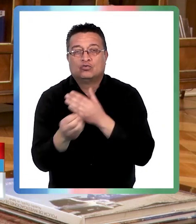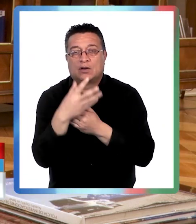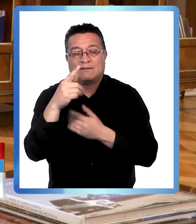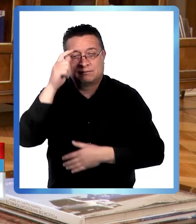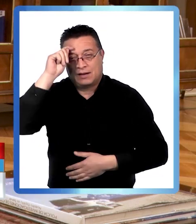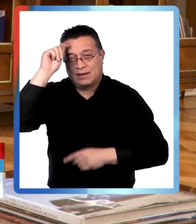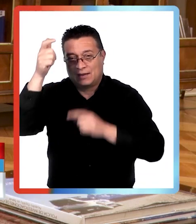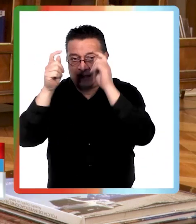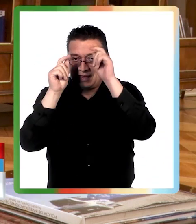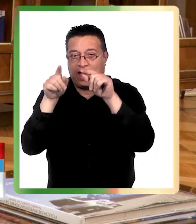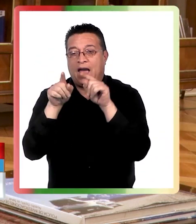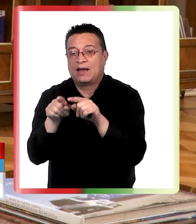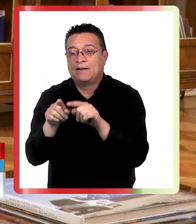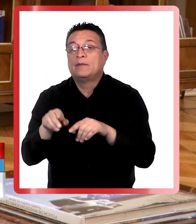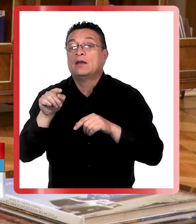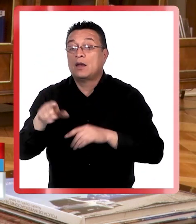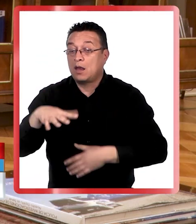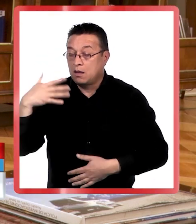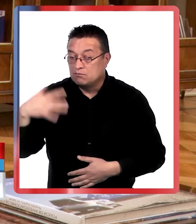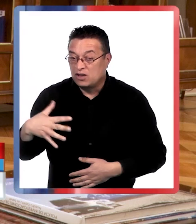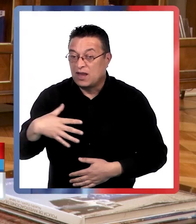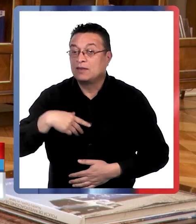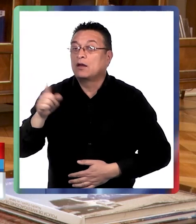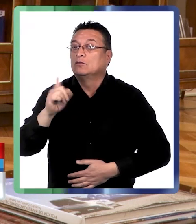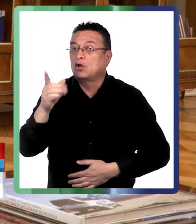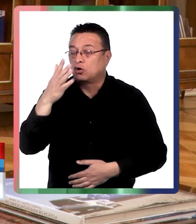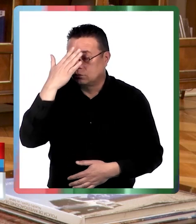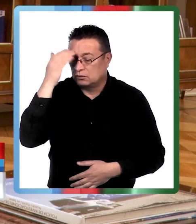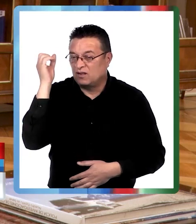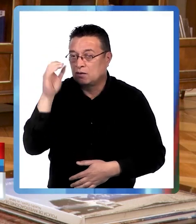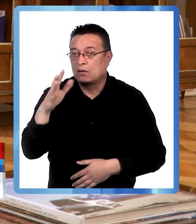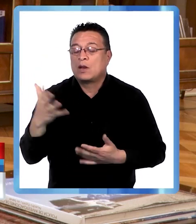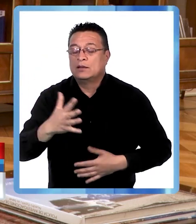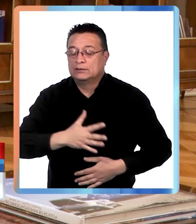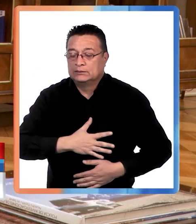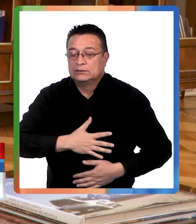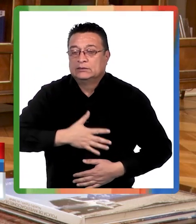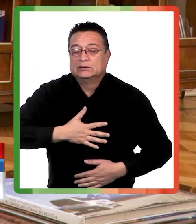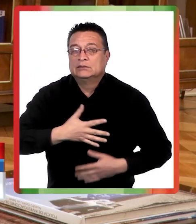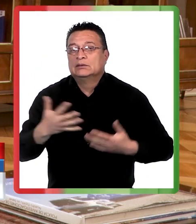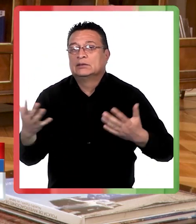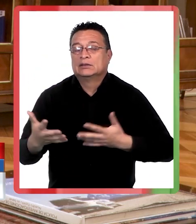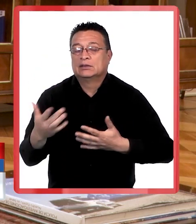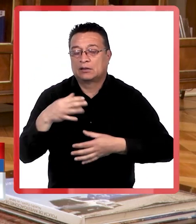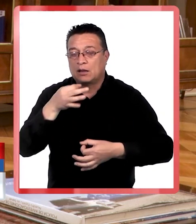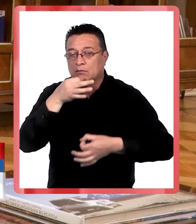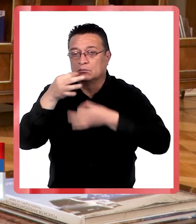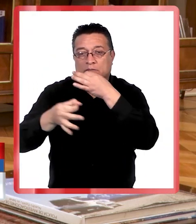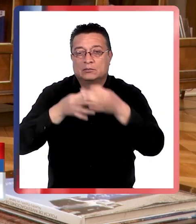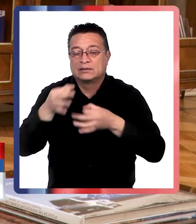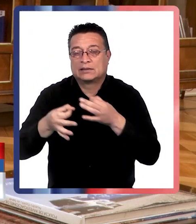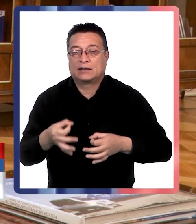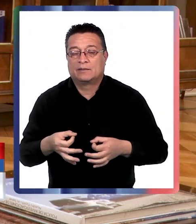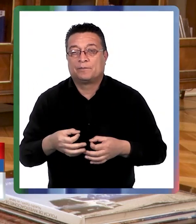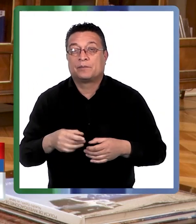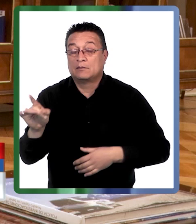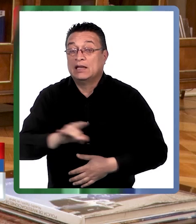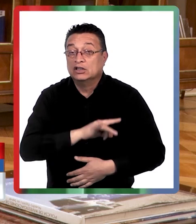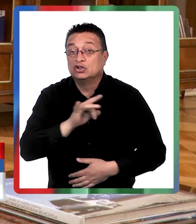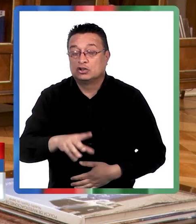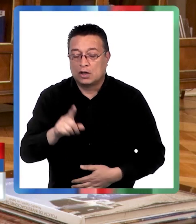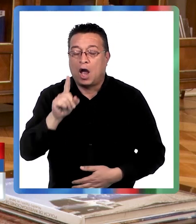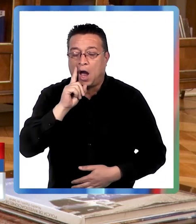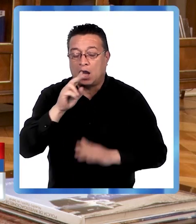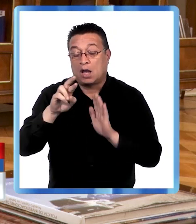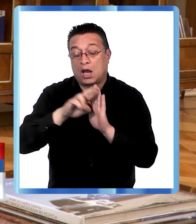ideas, pero es bien importante en primer lugar no perder de vista cuál es el sentido que tiene este mensaje. En Chile